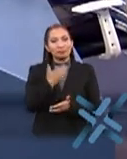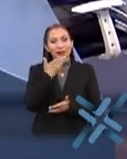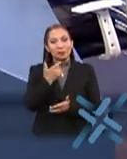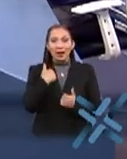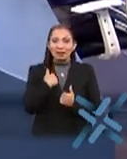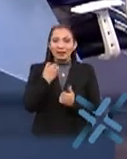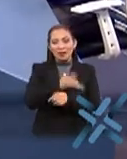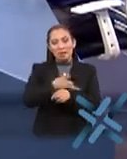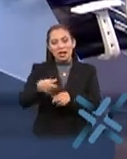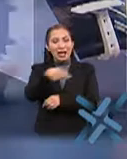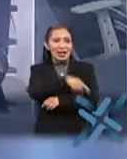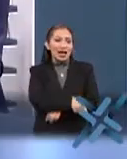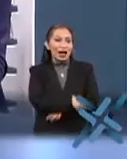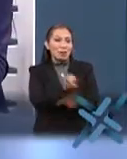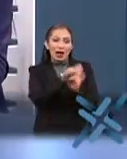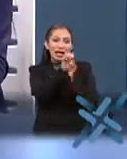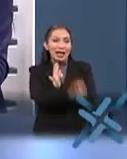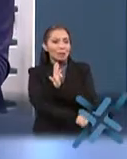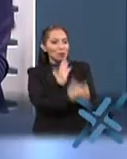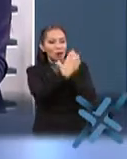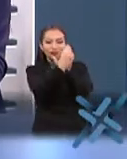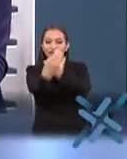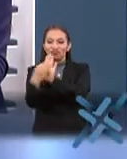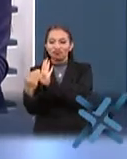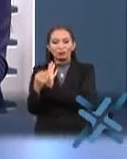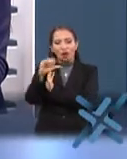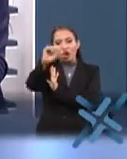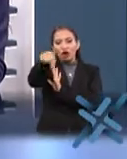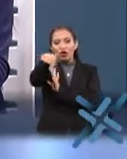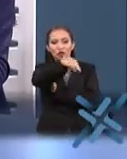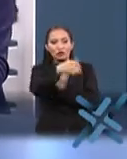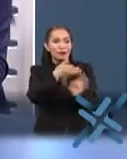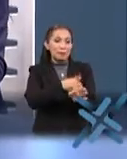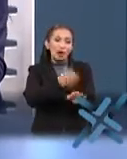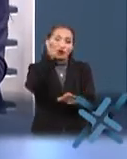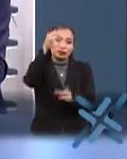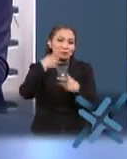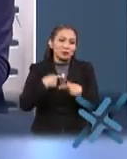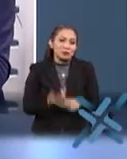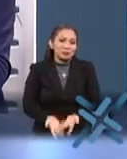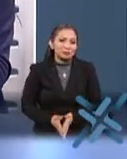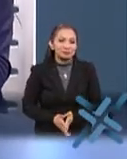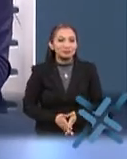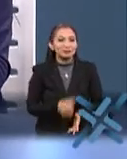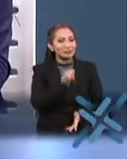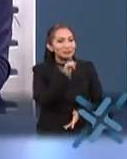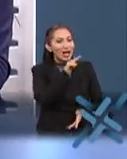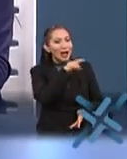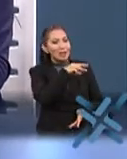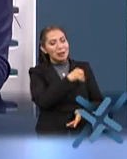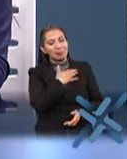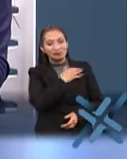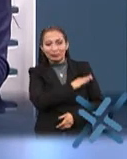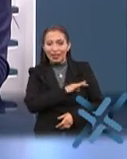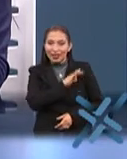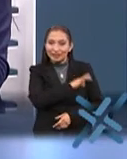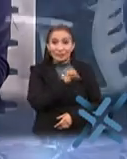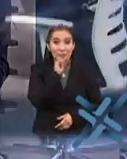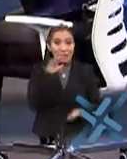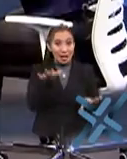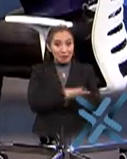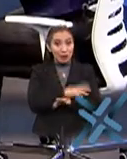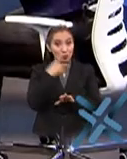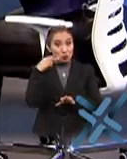ti y para tu familia. Sirves como ejemplo orgullo, sí, para tu familia y para los demás. Alma, pues enhorabuena. Me imagino que también cambió